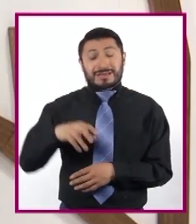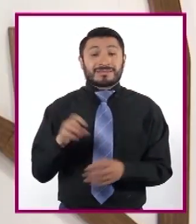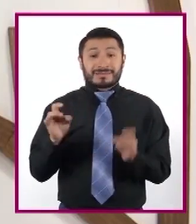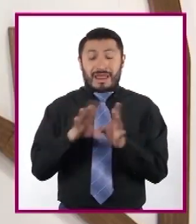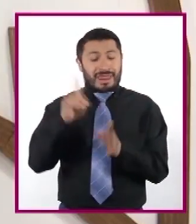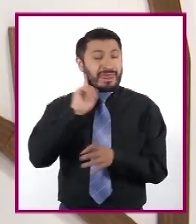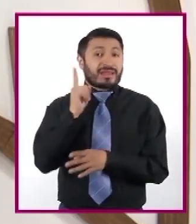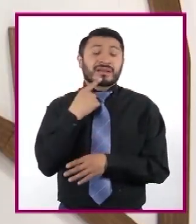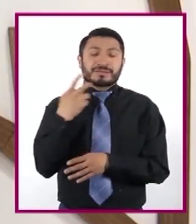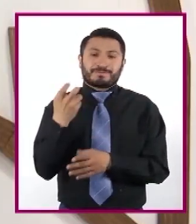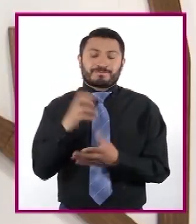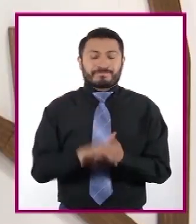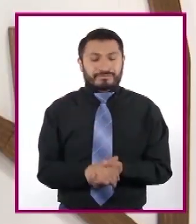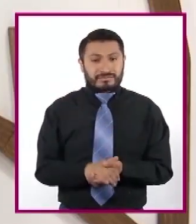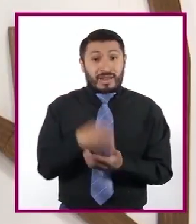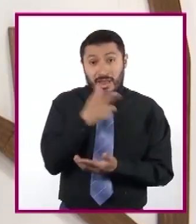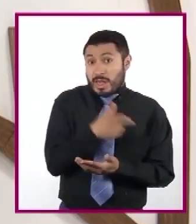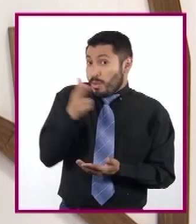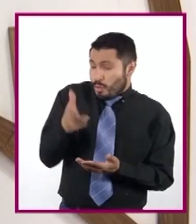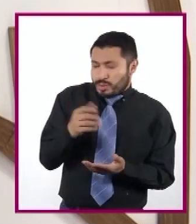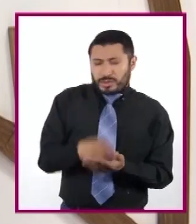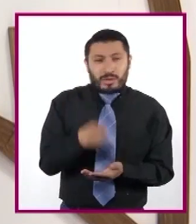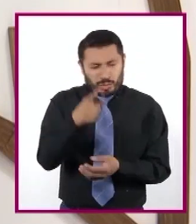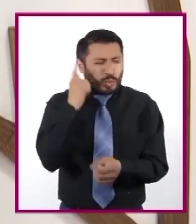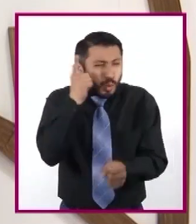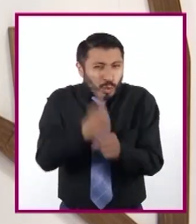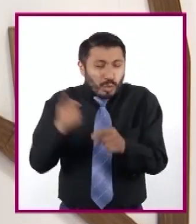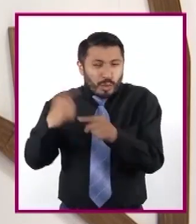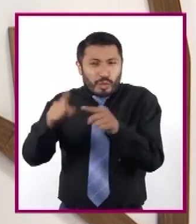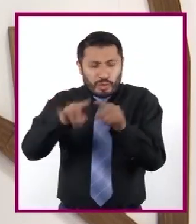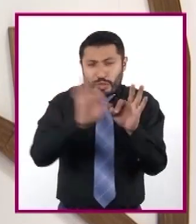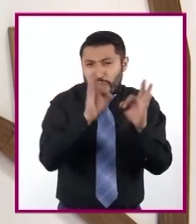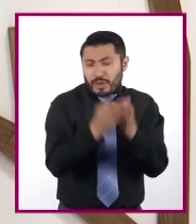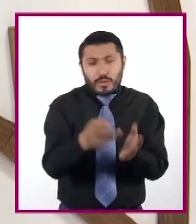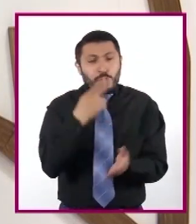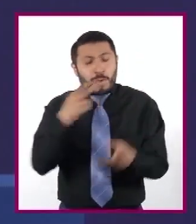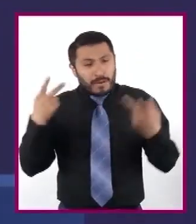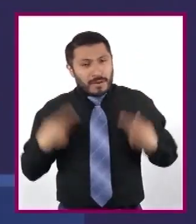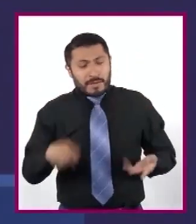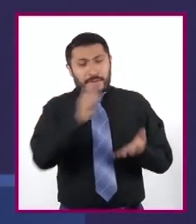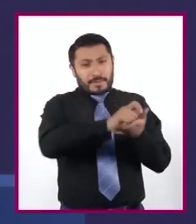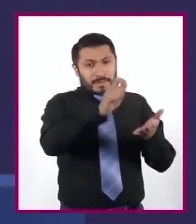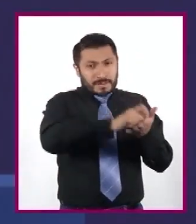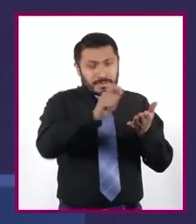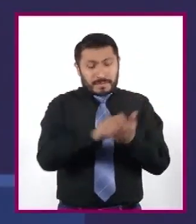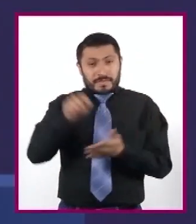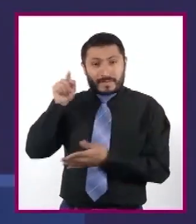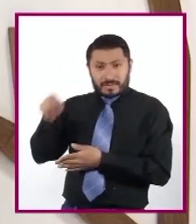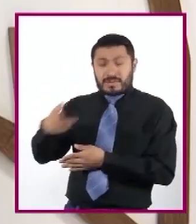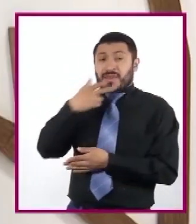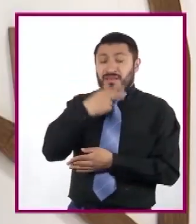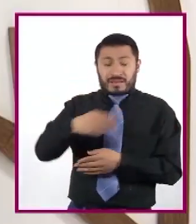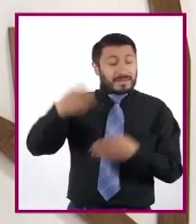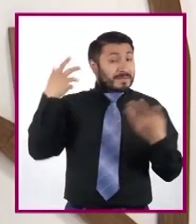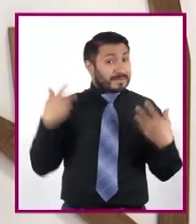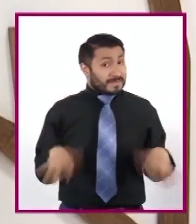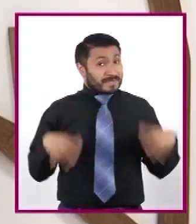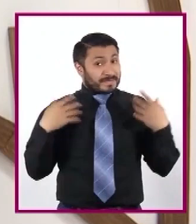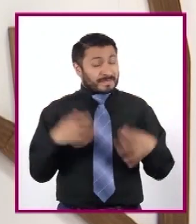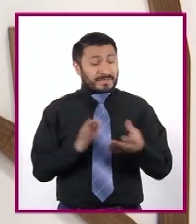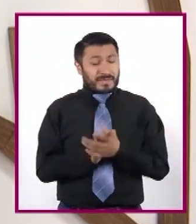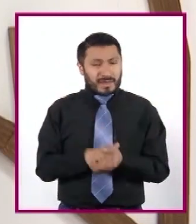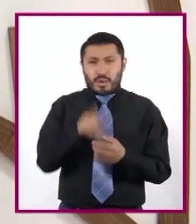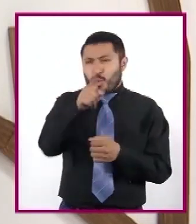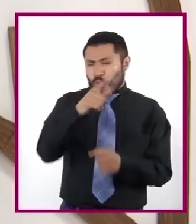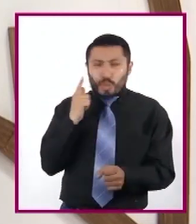Muy bien. ¿Pudieron identificar las diferentes formas que usó el autor para referirse a ese famoso inventor?